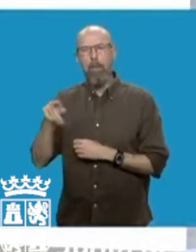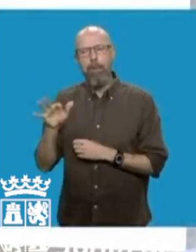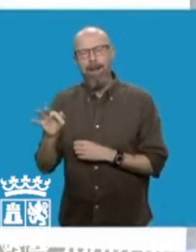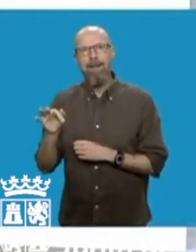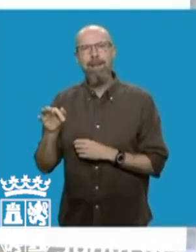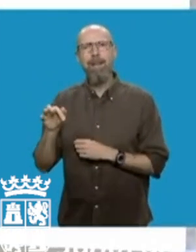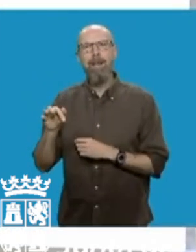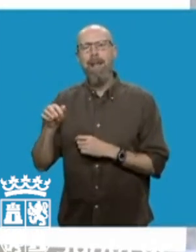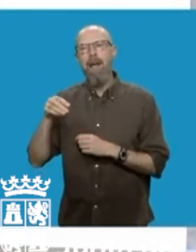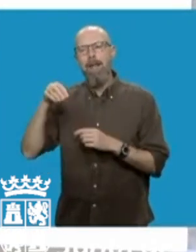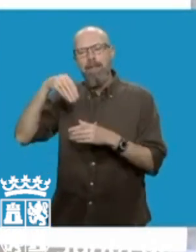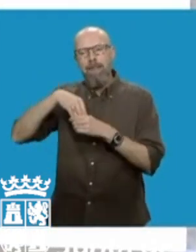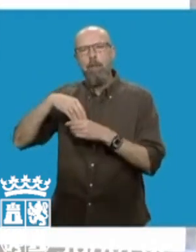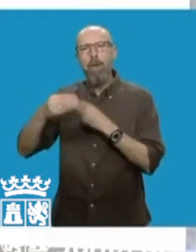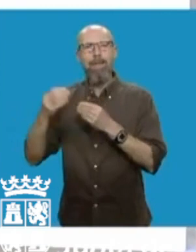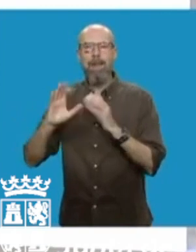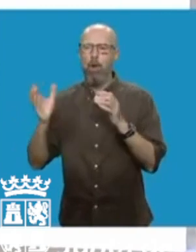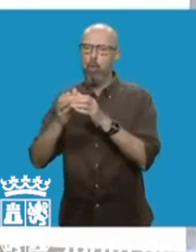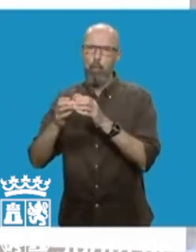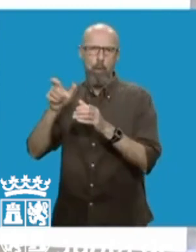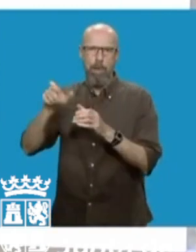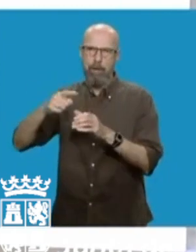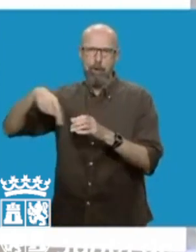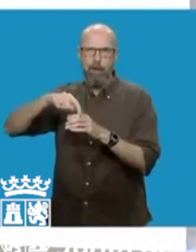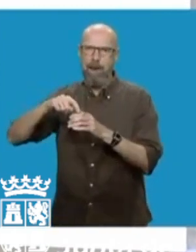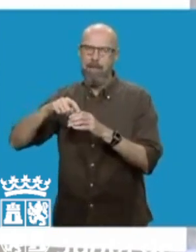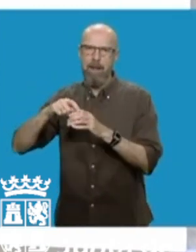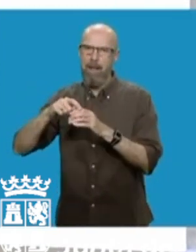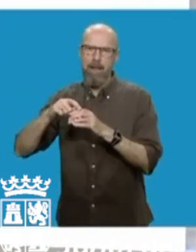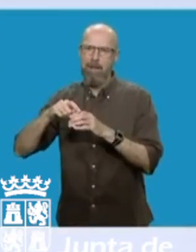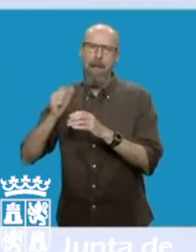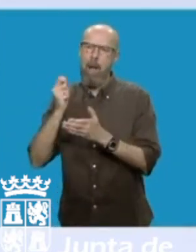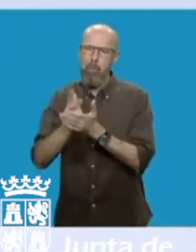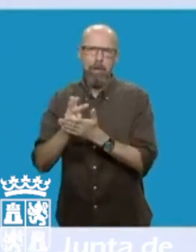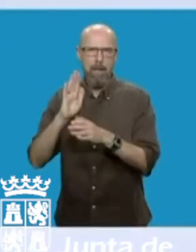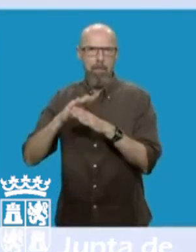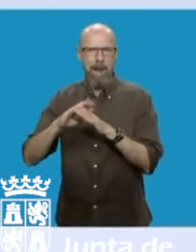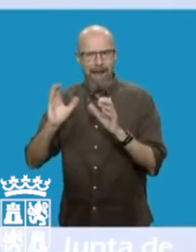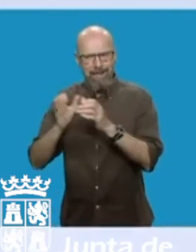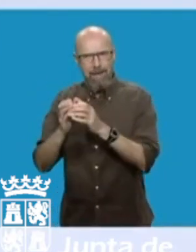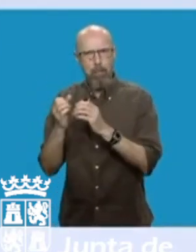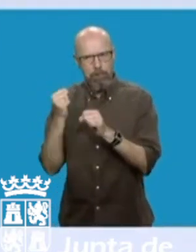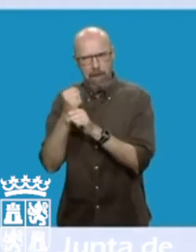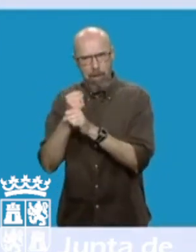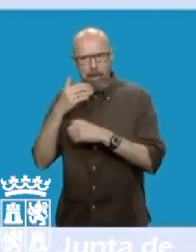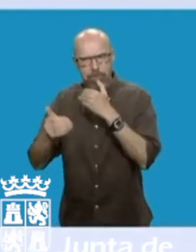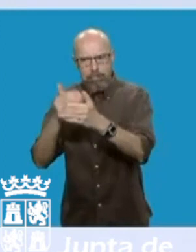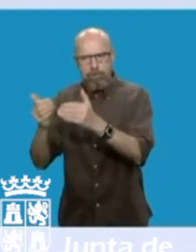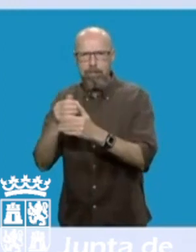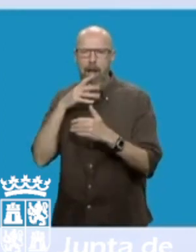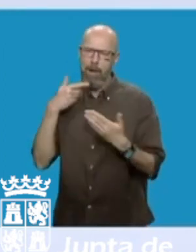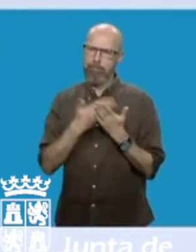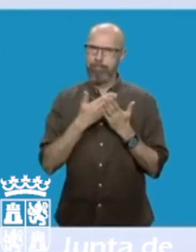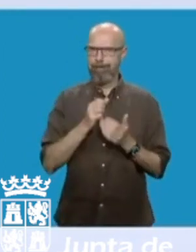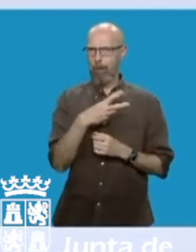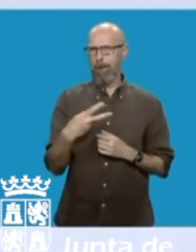grupo amplio de personas que han apostado fuerte por este equipo y, por supuesto, su trabajo está dando ahora sus frutos con